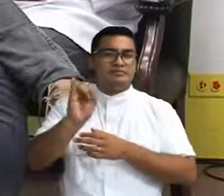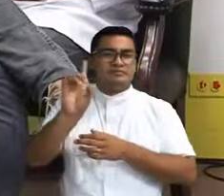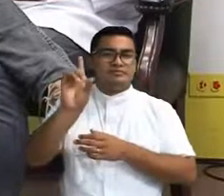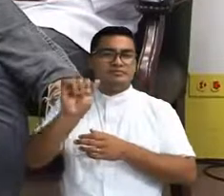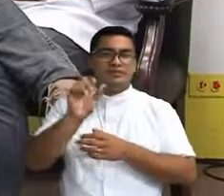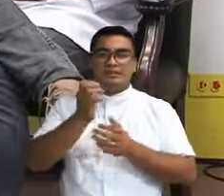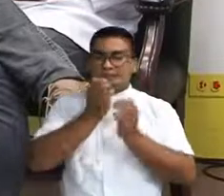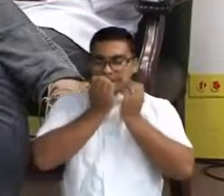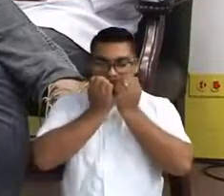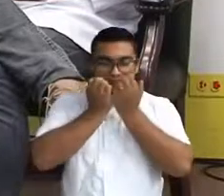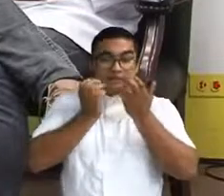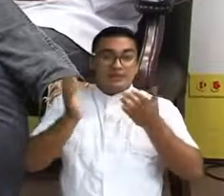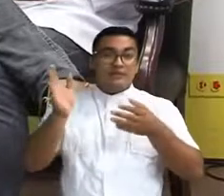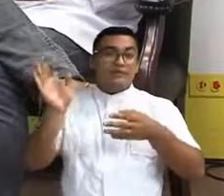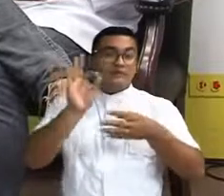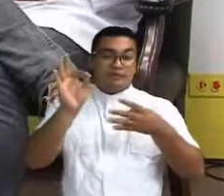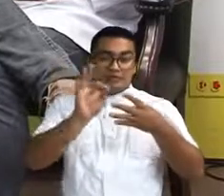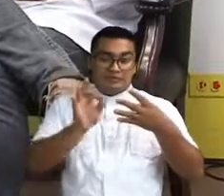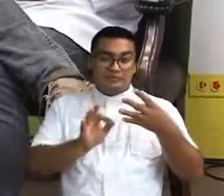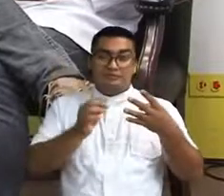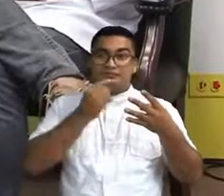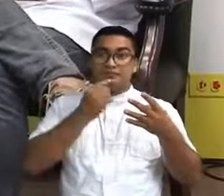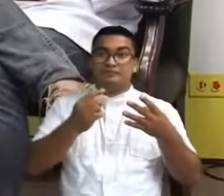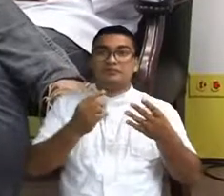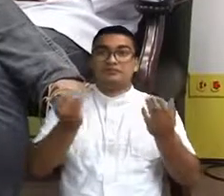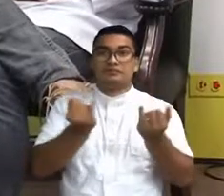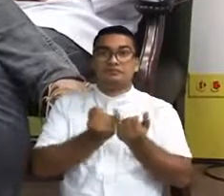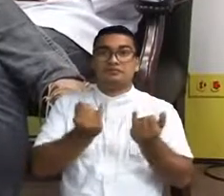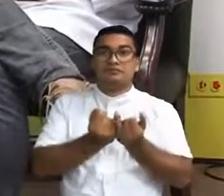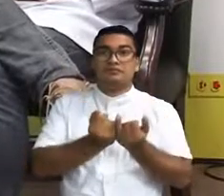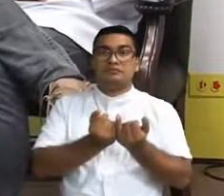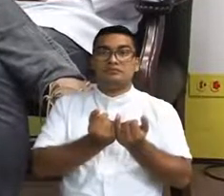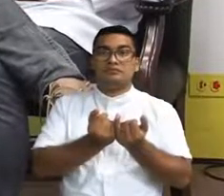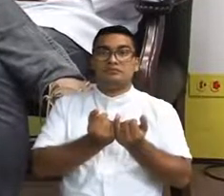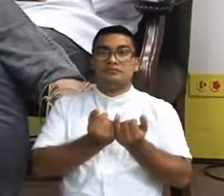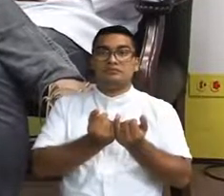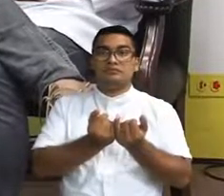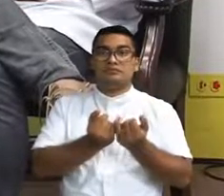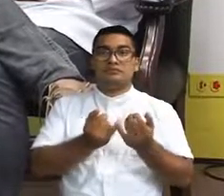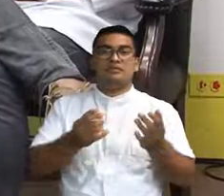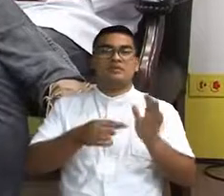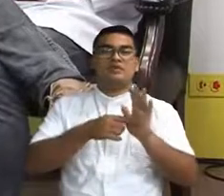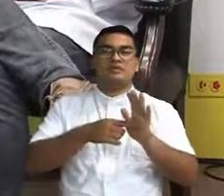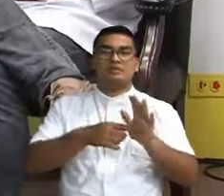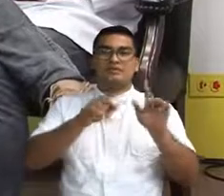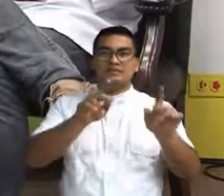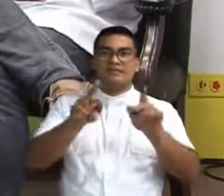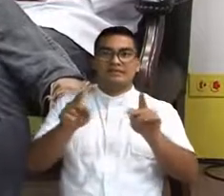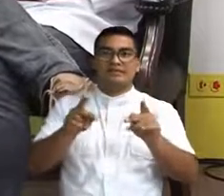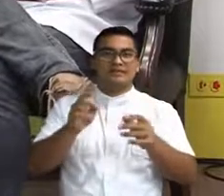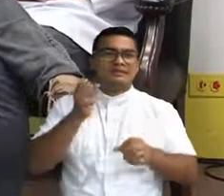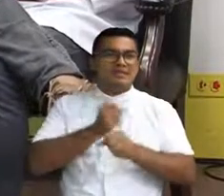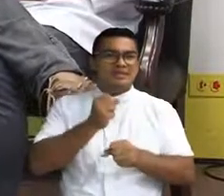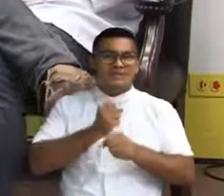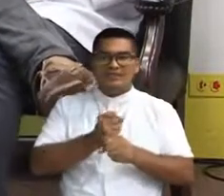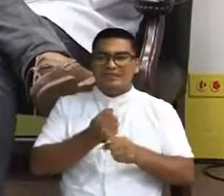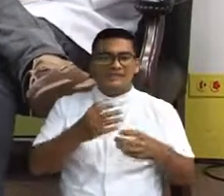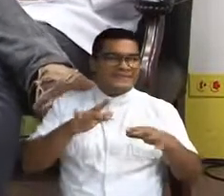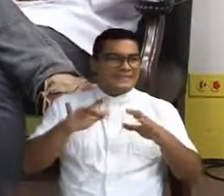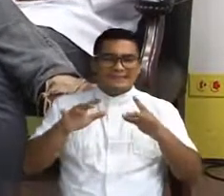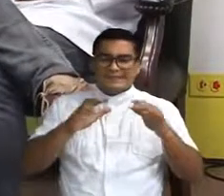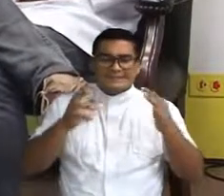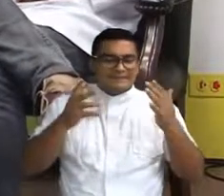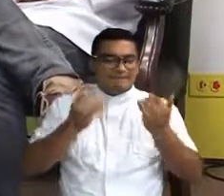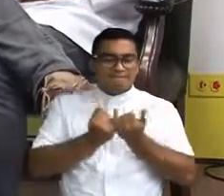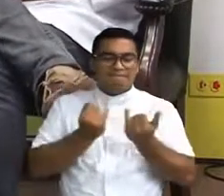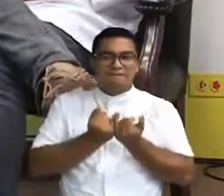sobre tipos de ansiedad. Vamos a hablar un poco sobre la ansiedad por el trabajo. Ok. Sí, la ansiedad en el